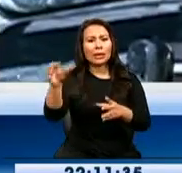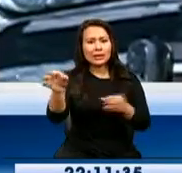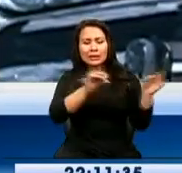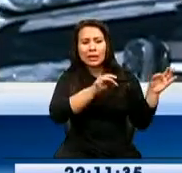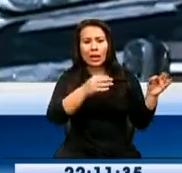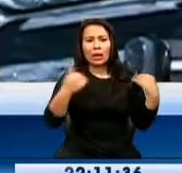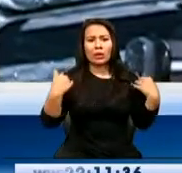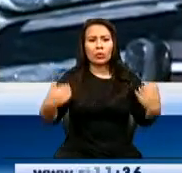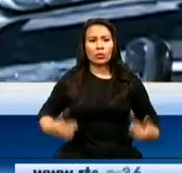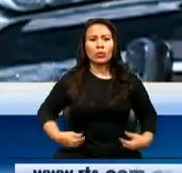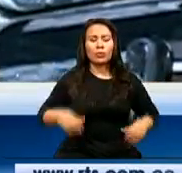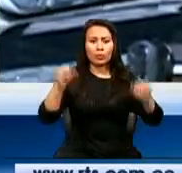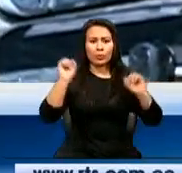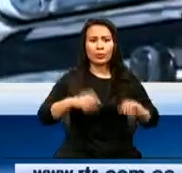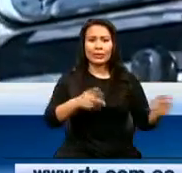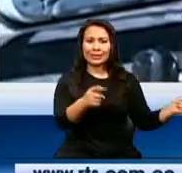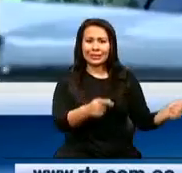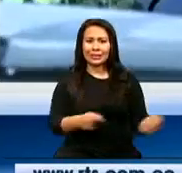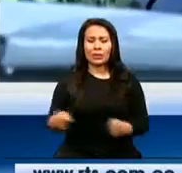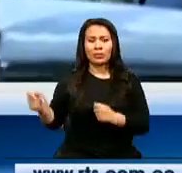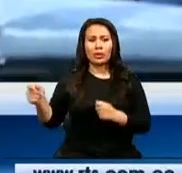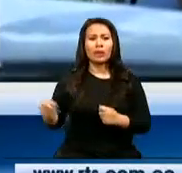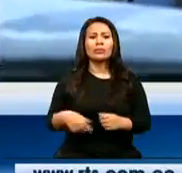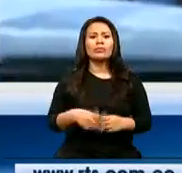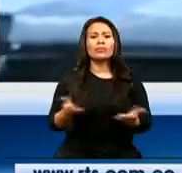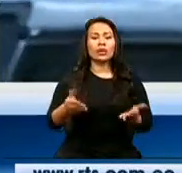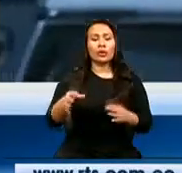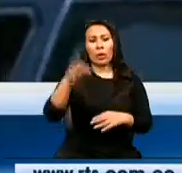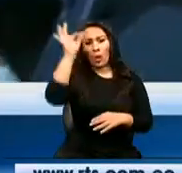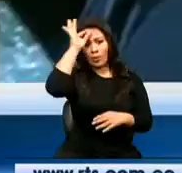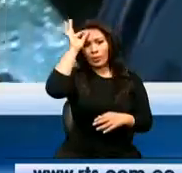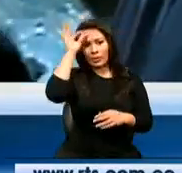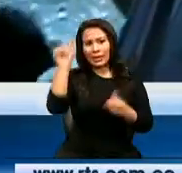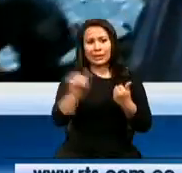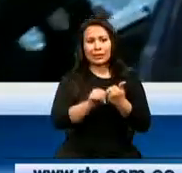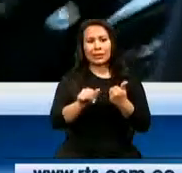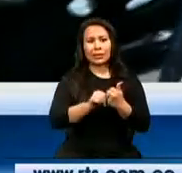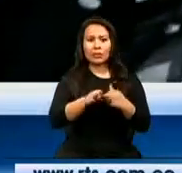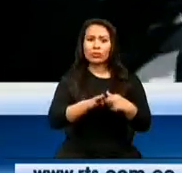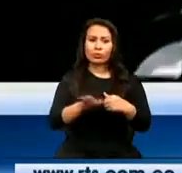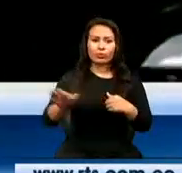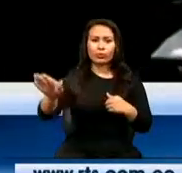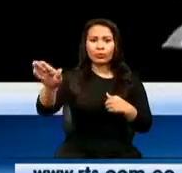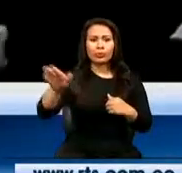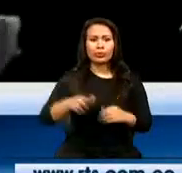los fierros y poder extraerlos y trasladarlos a una casa de salud.